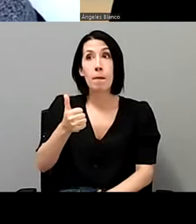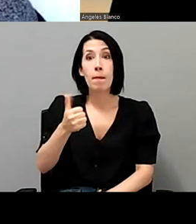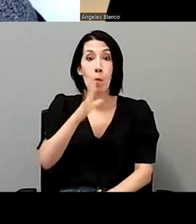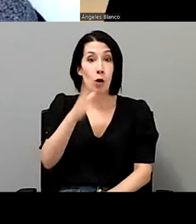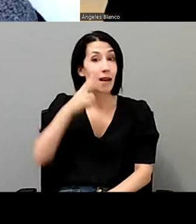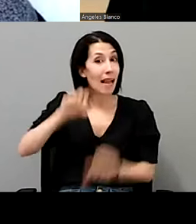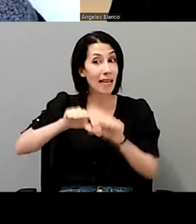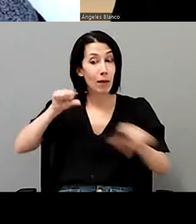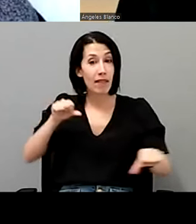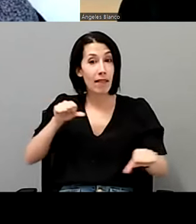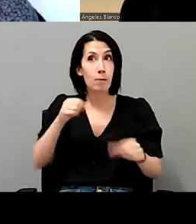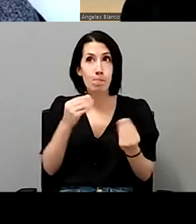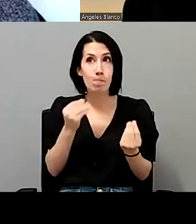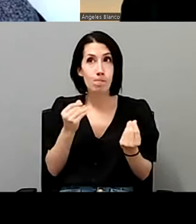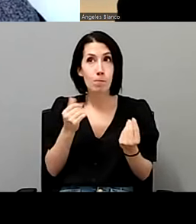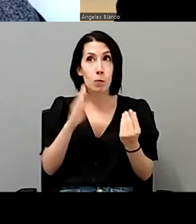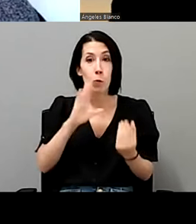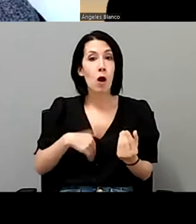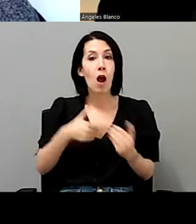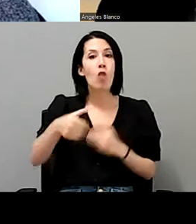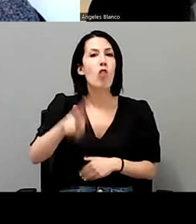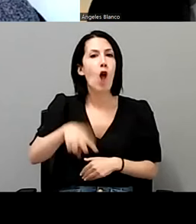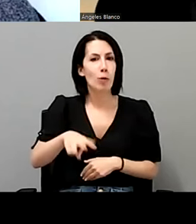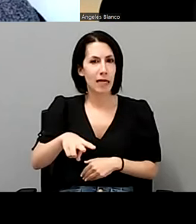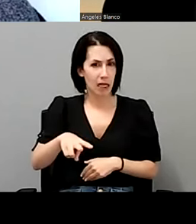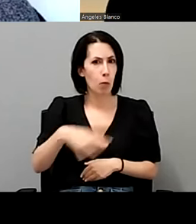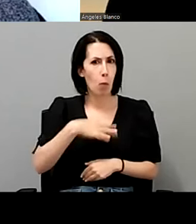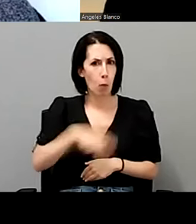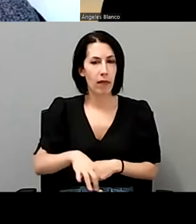experiencia es que esto estará más o menos en 2 meses.